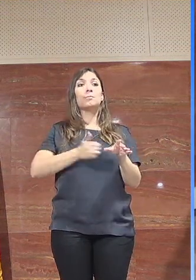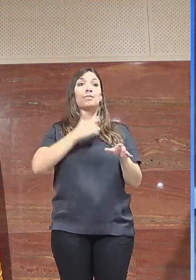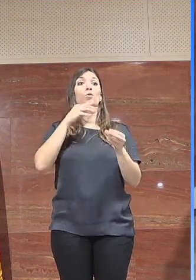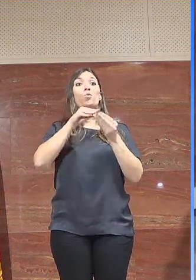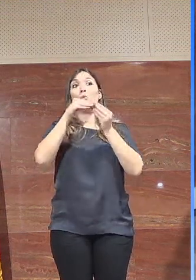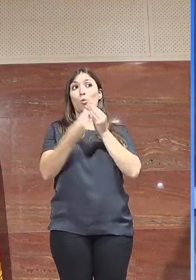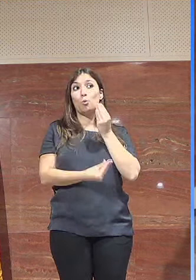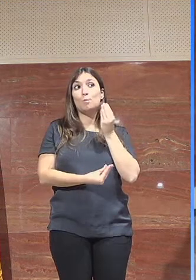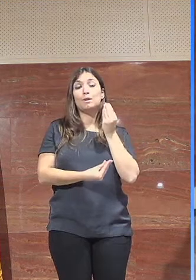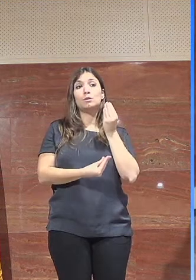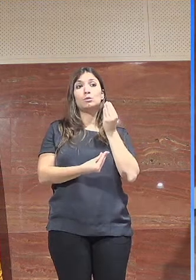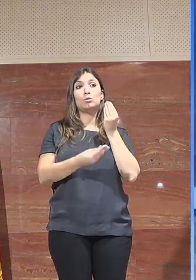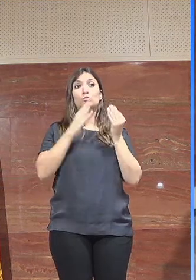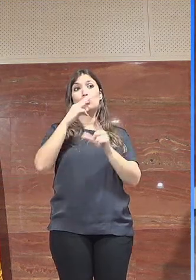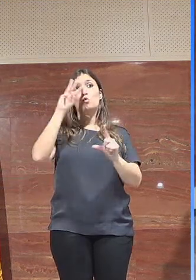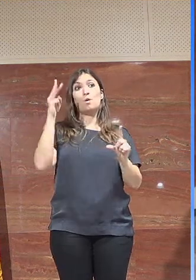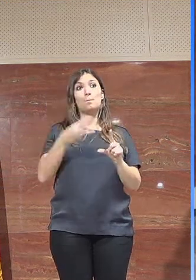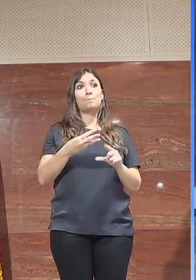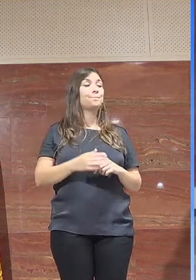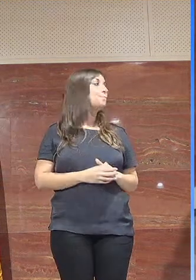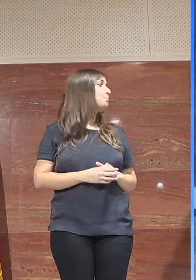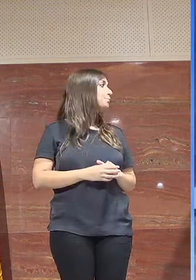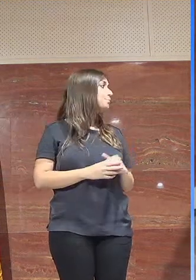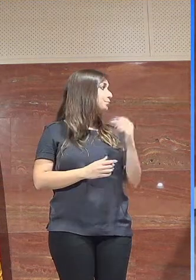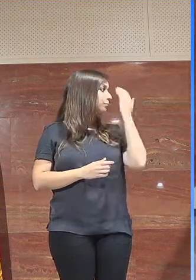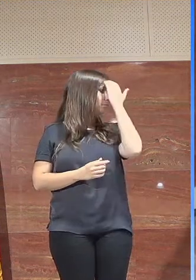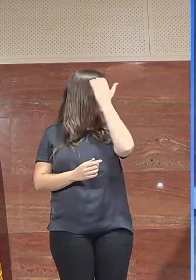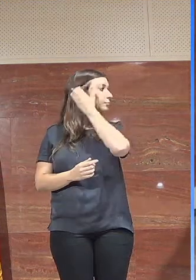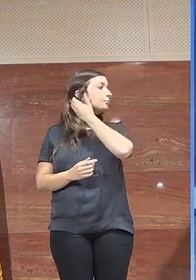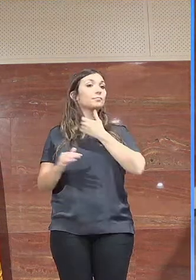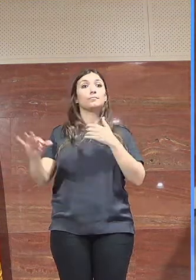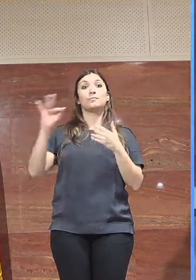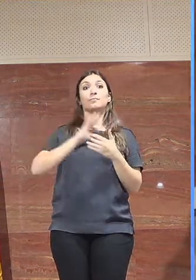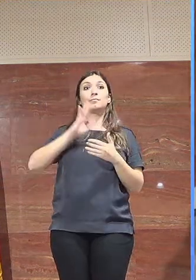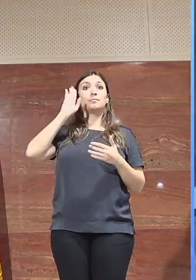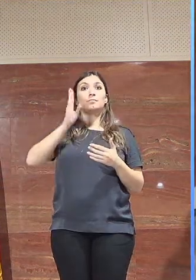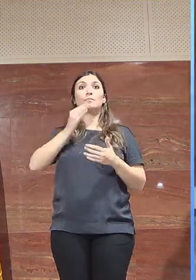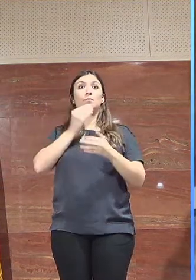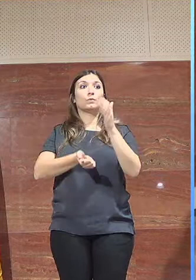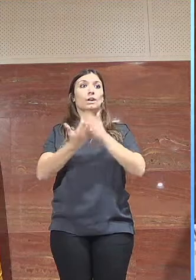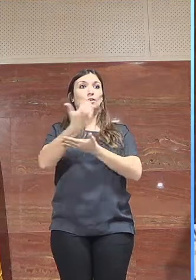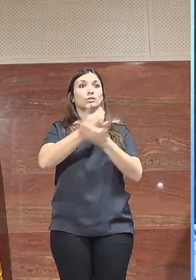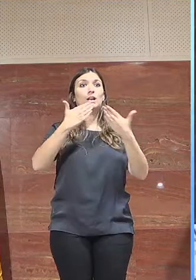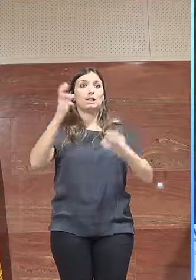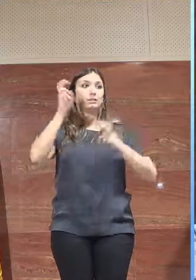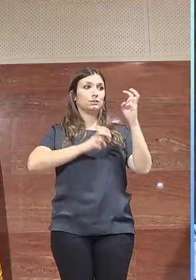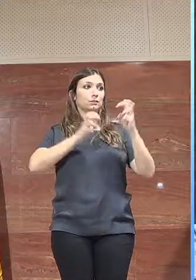documentos de la página web. Carlos. Bueno, buenos días a todos. Gracias por vuestra